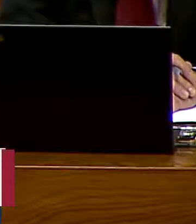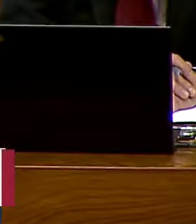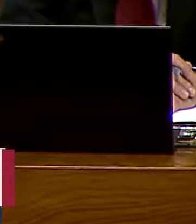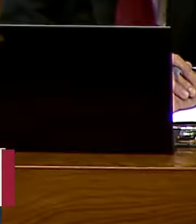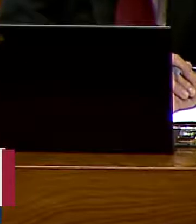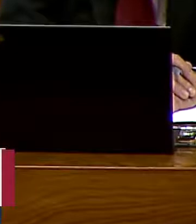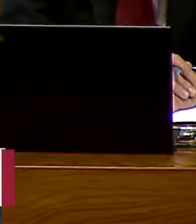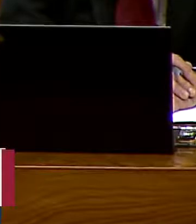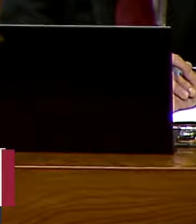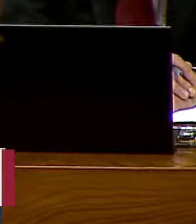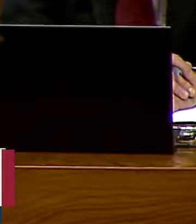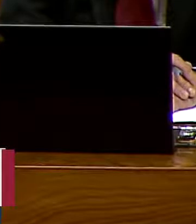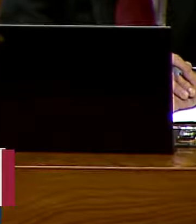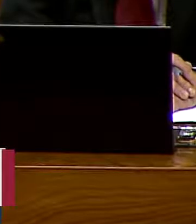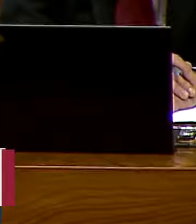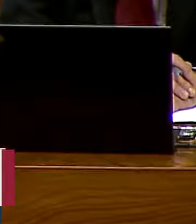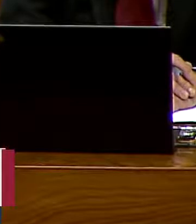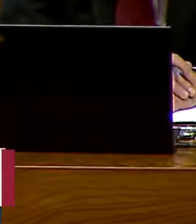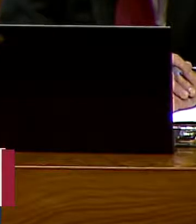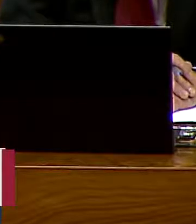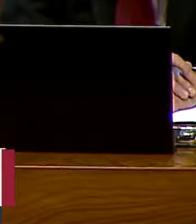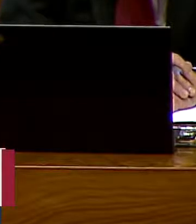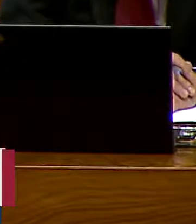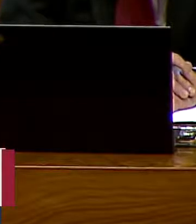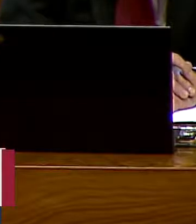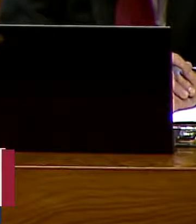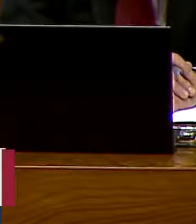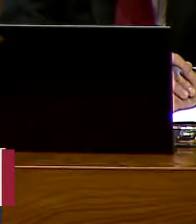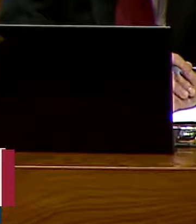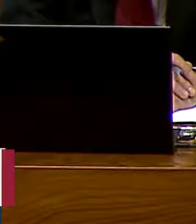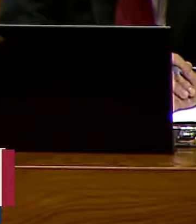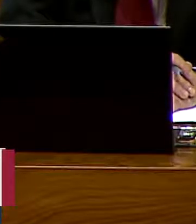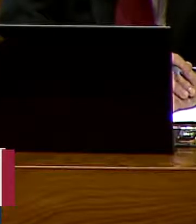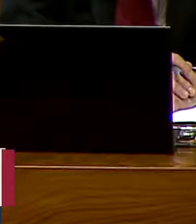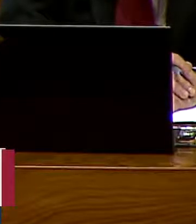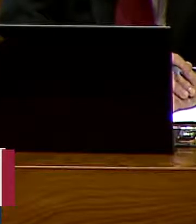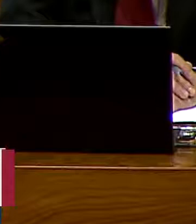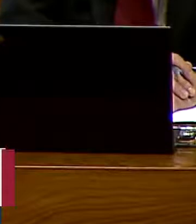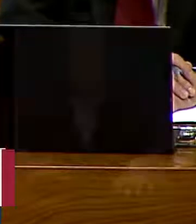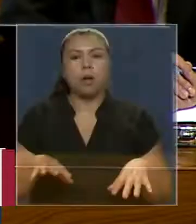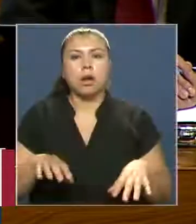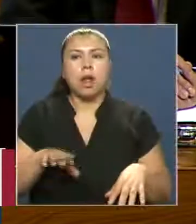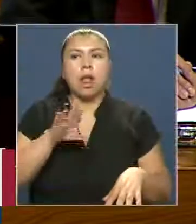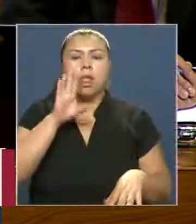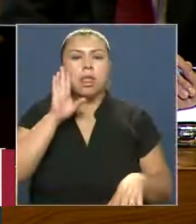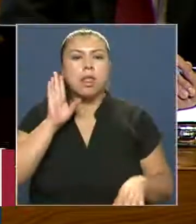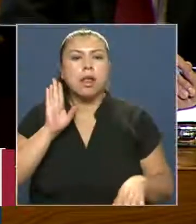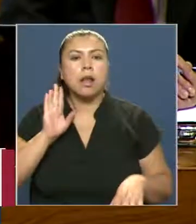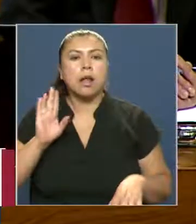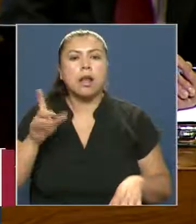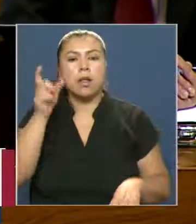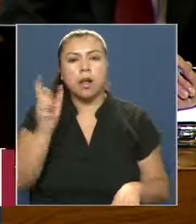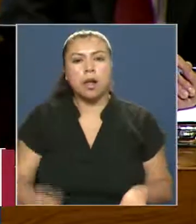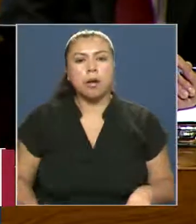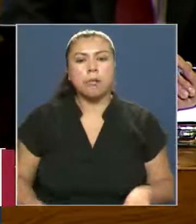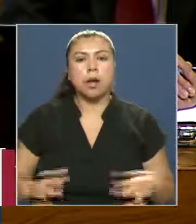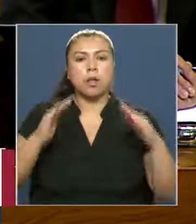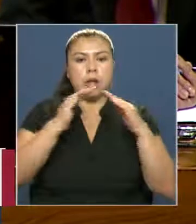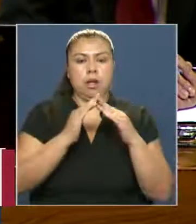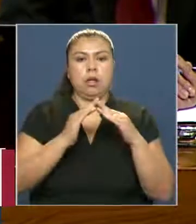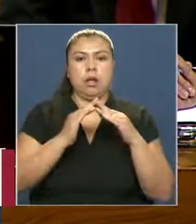la alerta sanitaria o pandemia, ni de los productos que cumplan funciones de higiene personal, domiciliaria